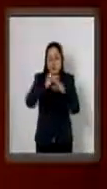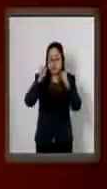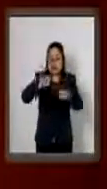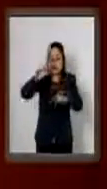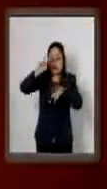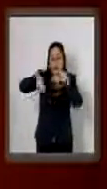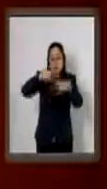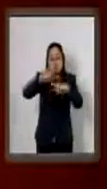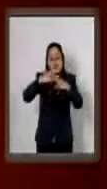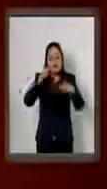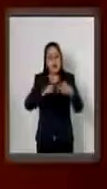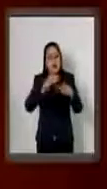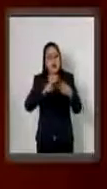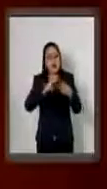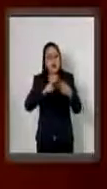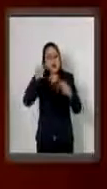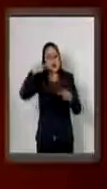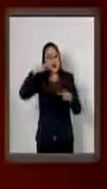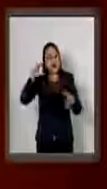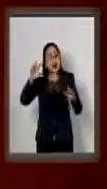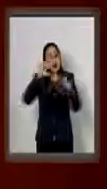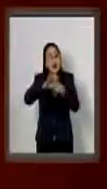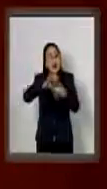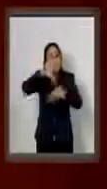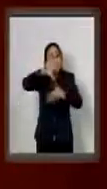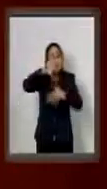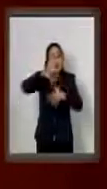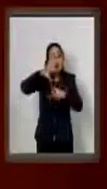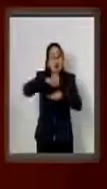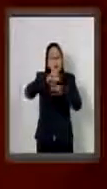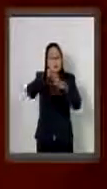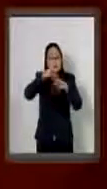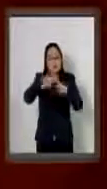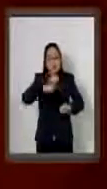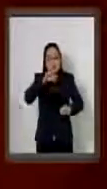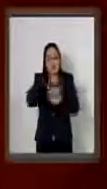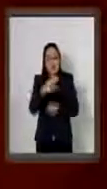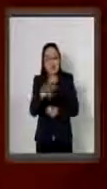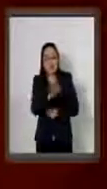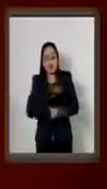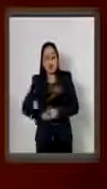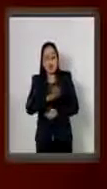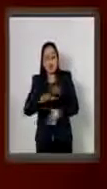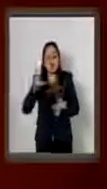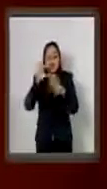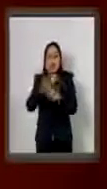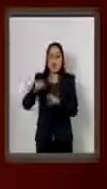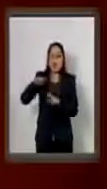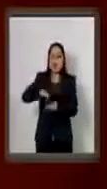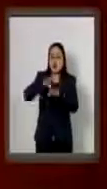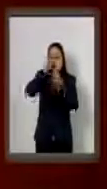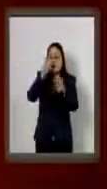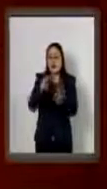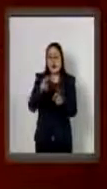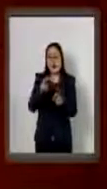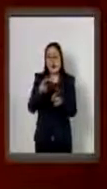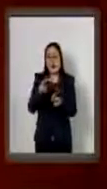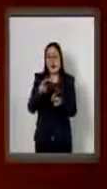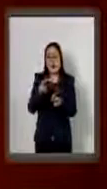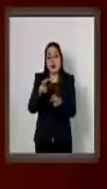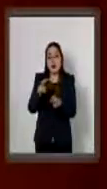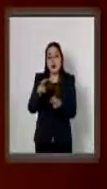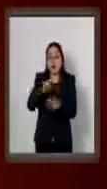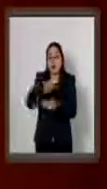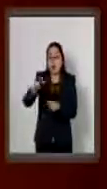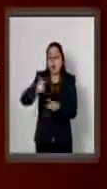del sistema interamericano en materia de seguridad pública y específicamente en materia del uso